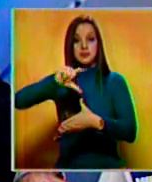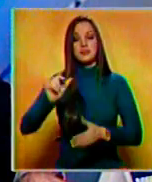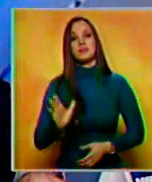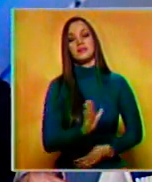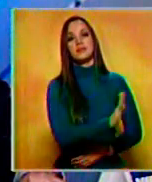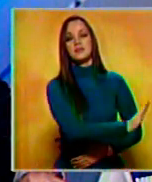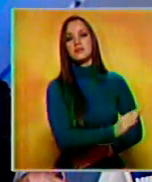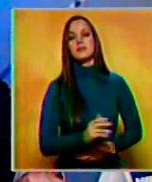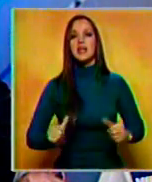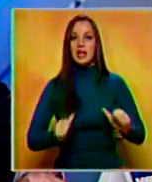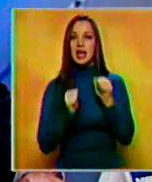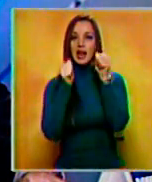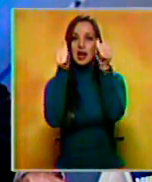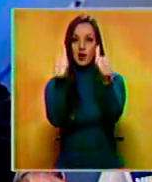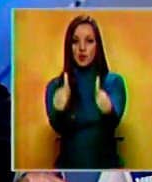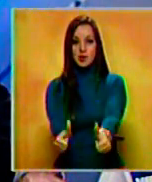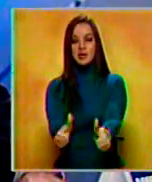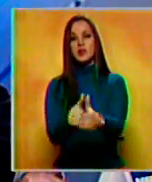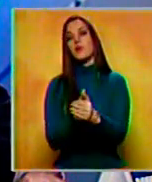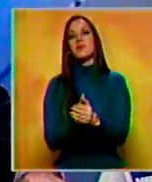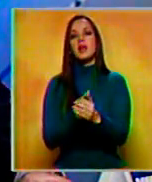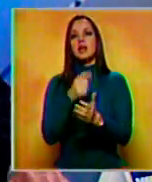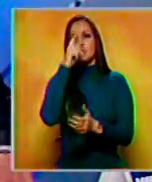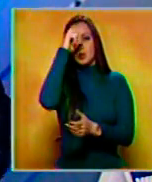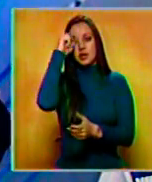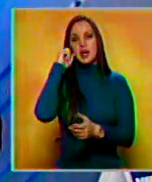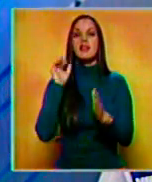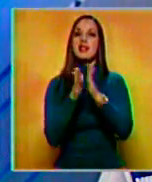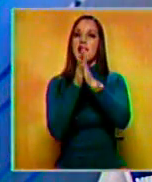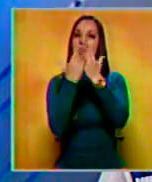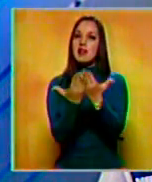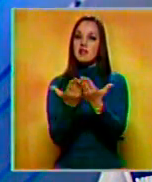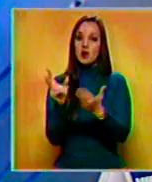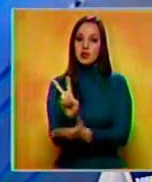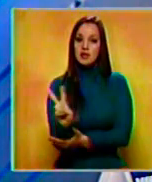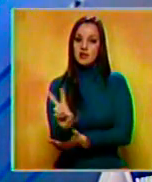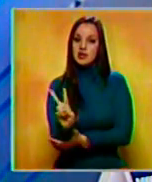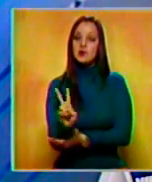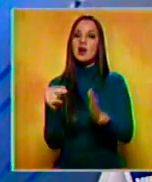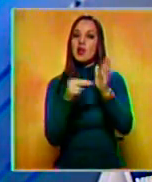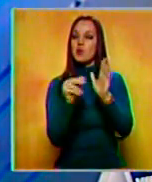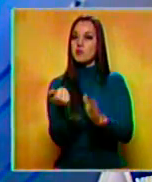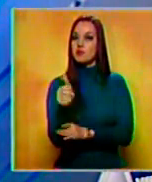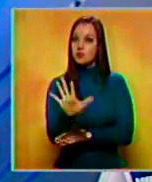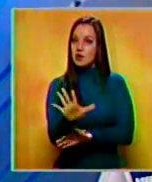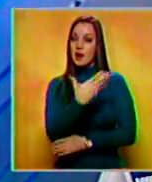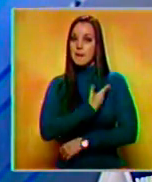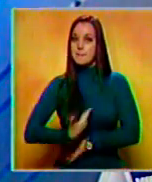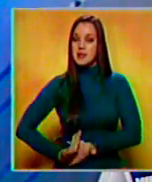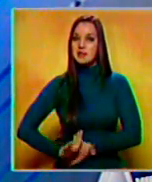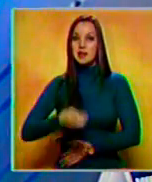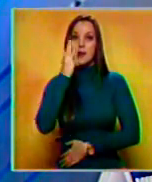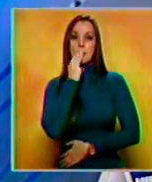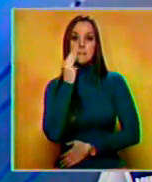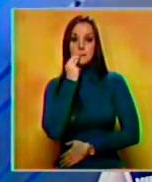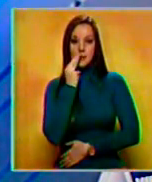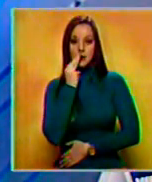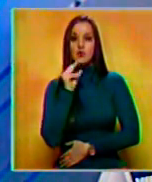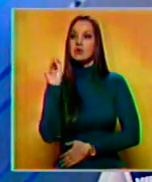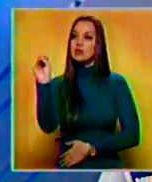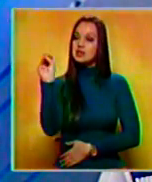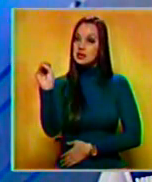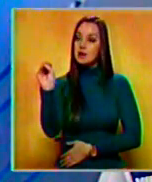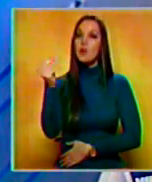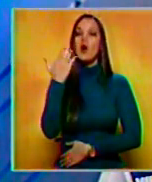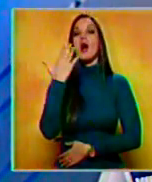Durante la inauguración del undécimo Festival Internacional del Libro de Venezuela, FILBEN 2015, el presidente de la República, Nicolás Maduro, instó a su